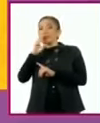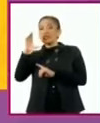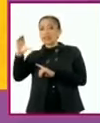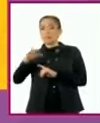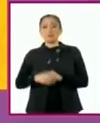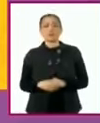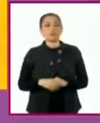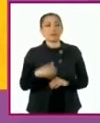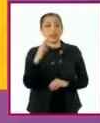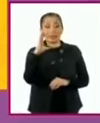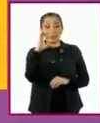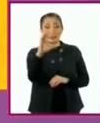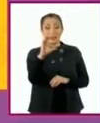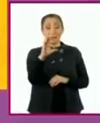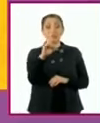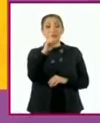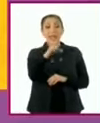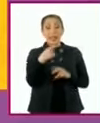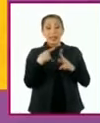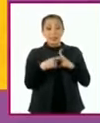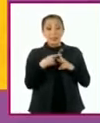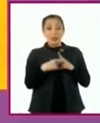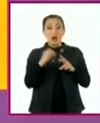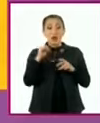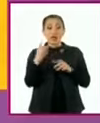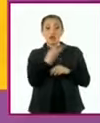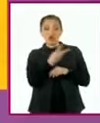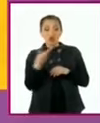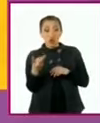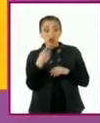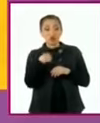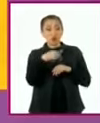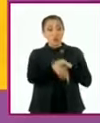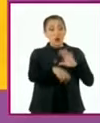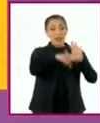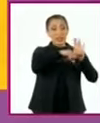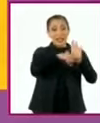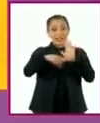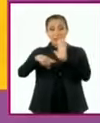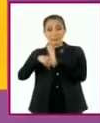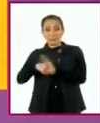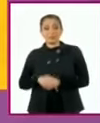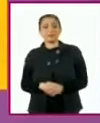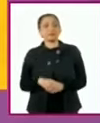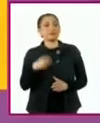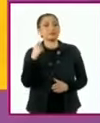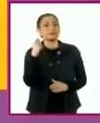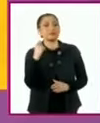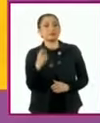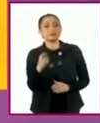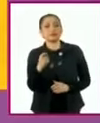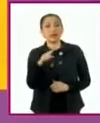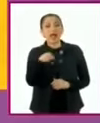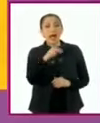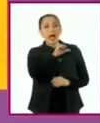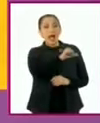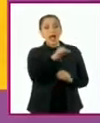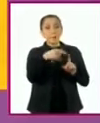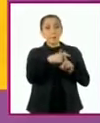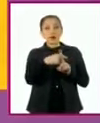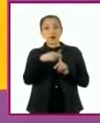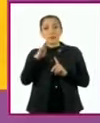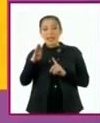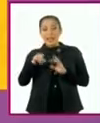Y condición C, que el divisor y el cociente sean números con signo negativo. Esto es A positiva entre